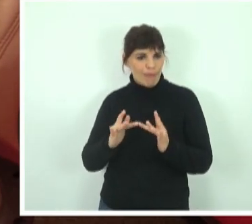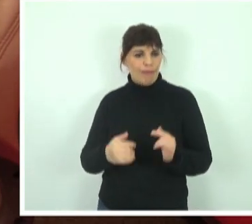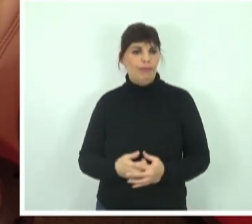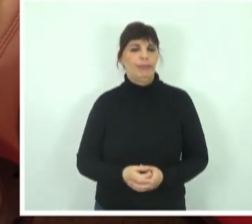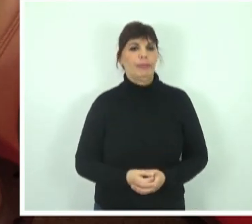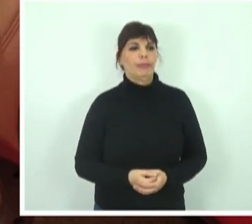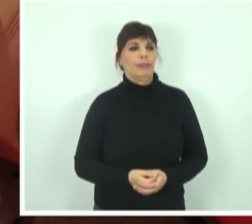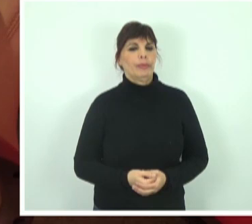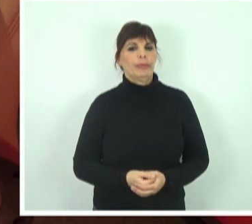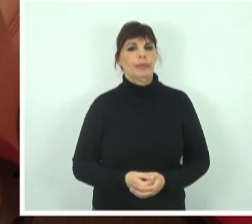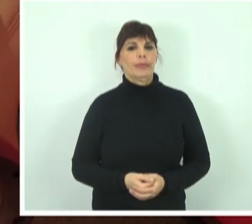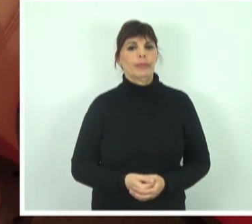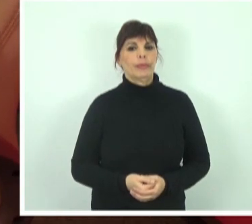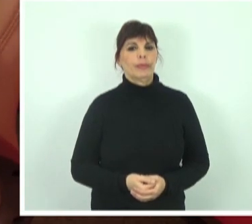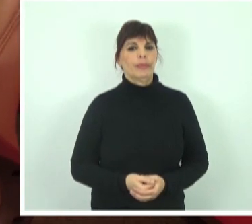cosas que uno